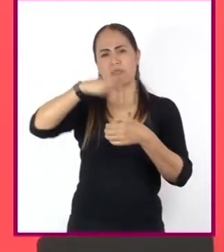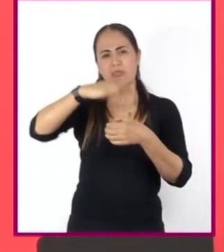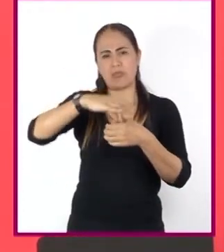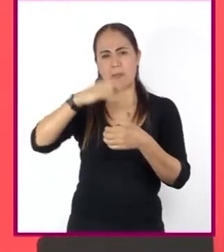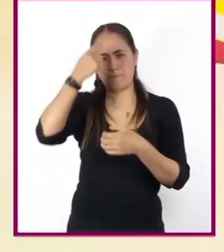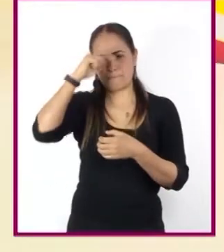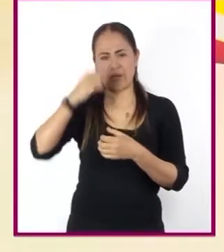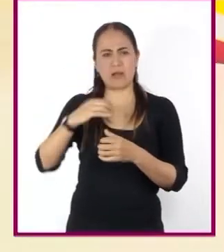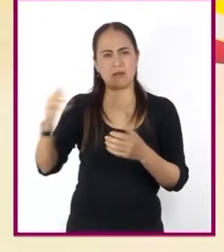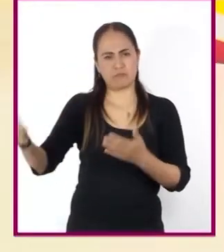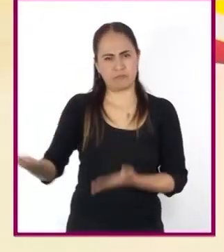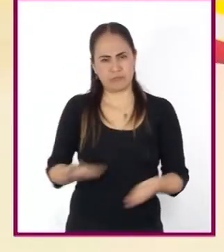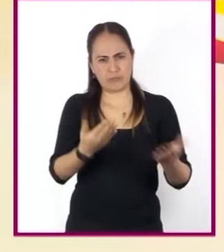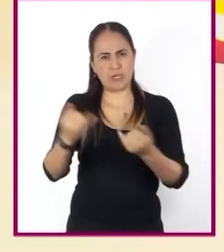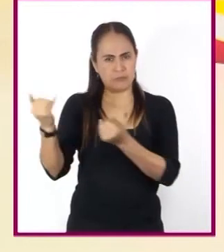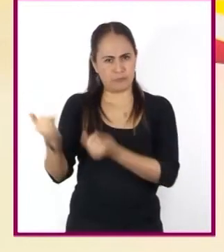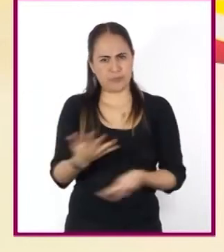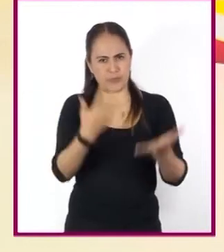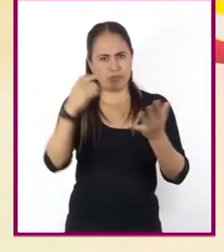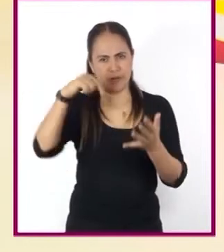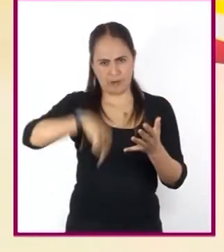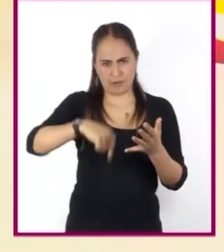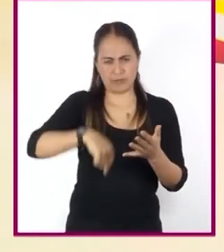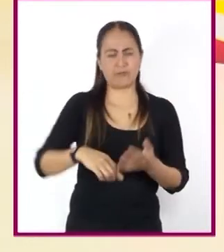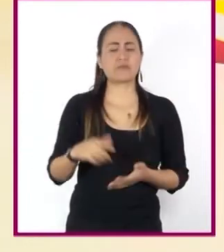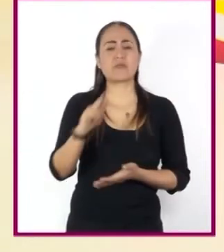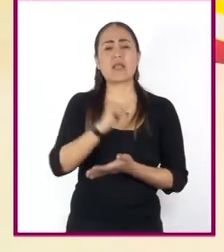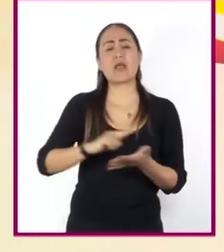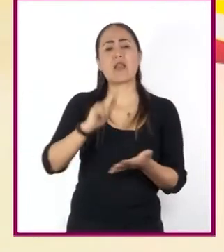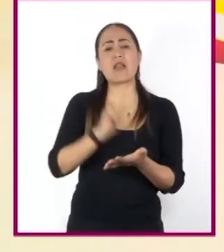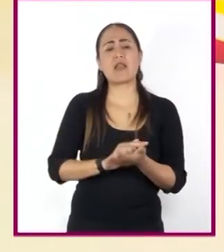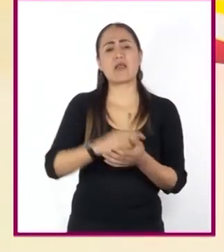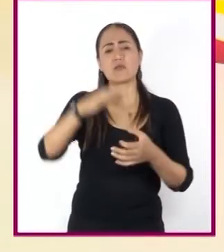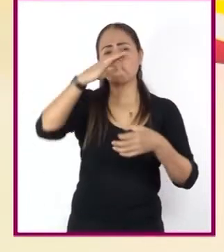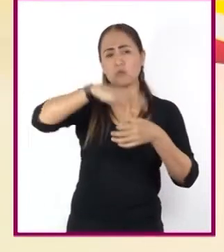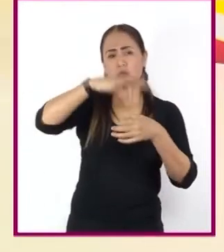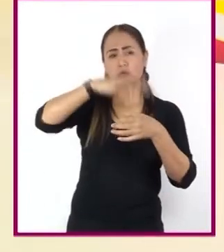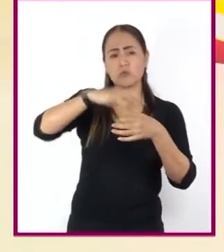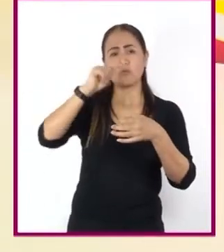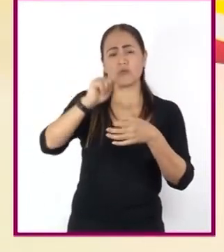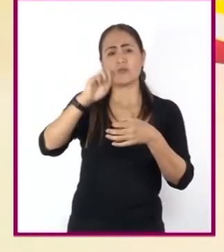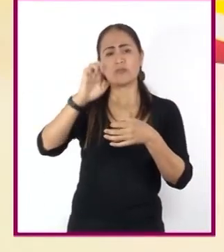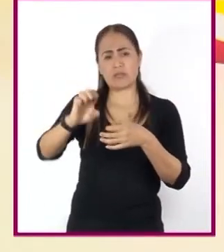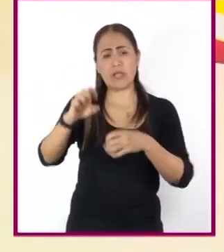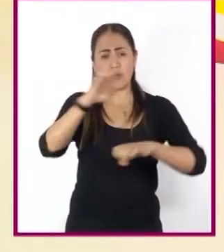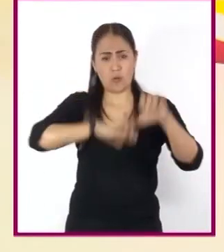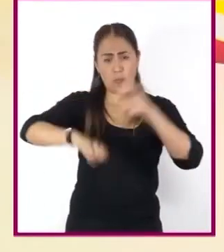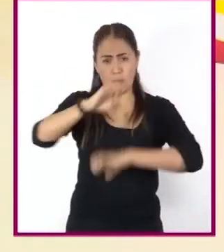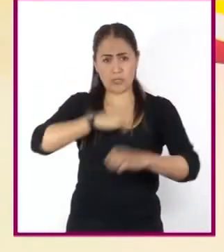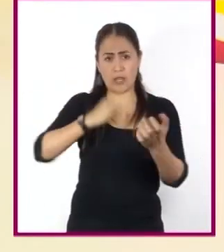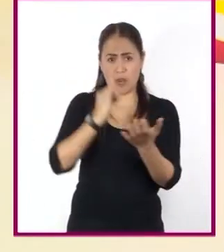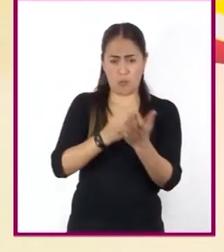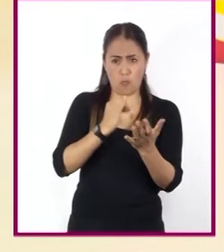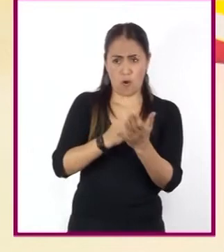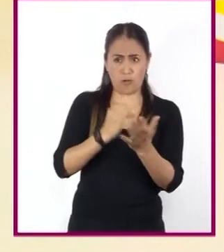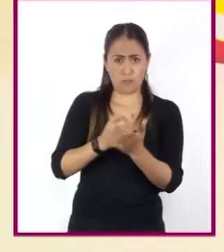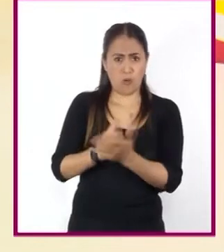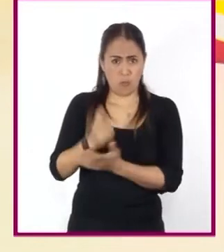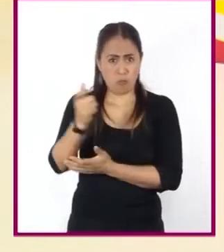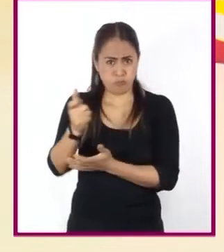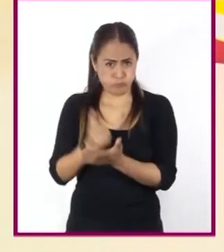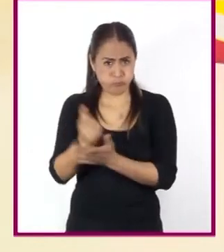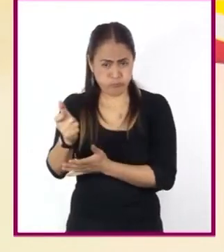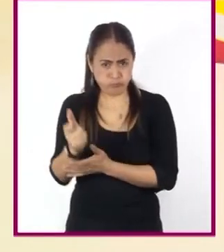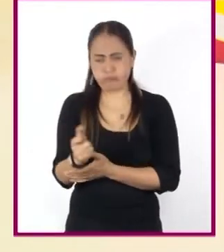colonias americanas. La ley del té evitaba que la compañía pagara los impuestos de exportación y esto